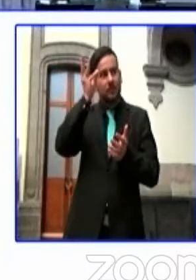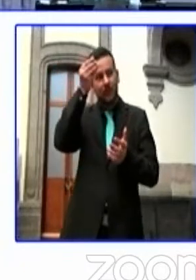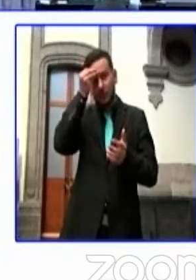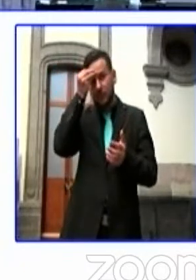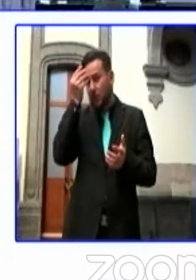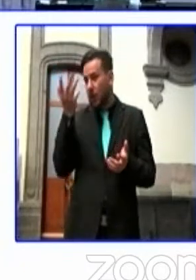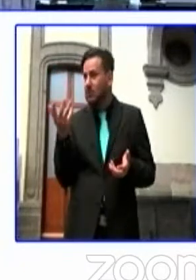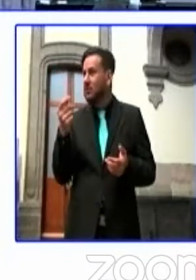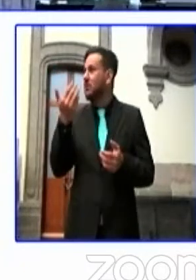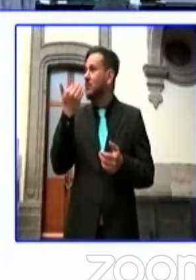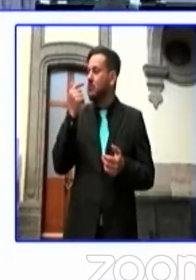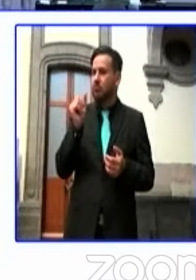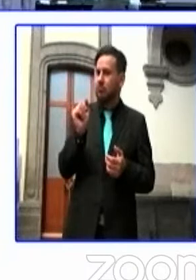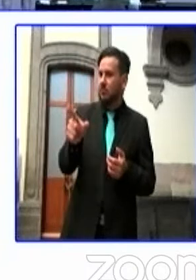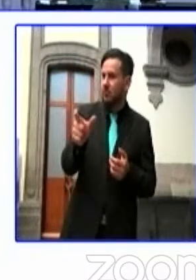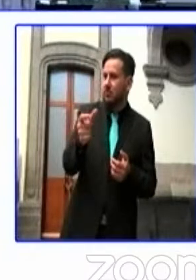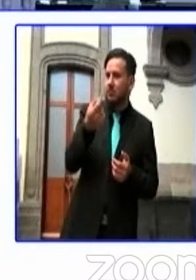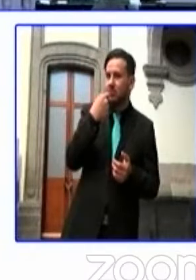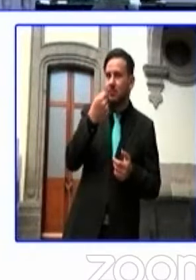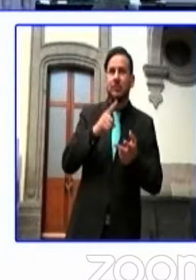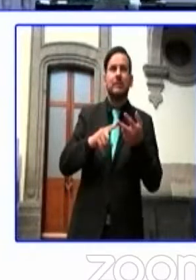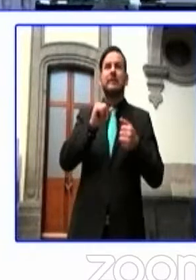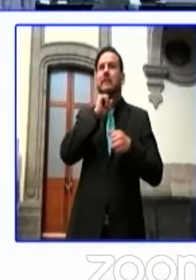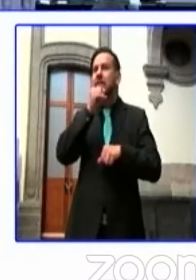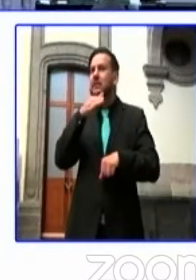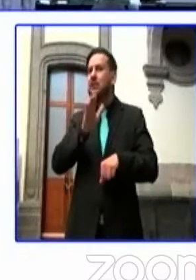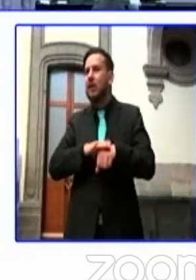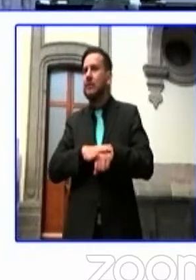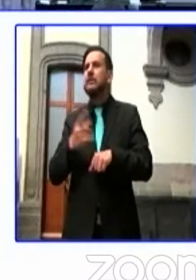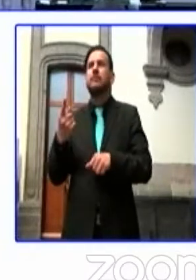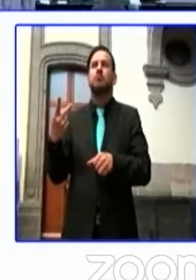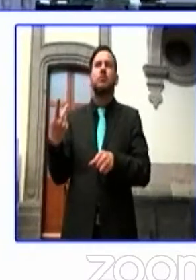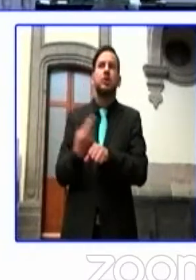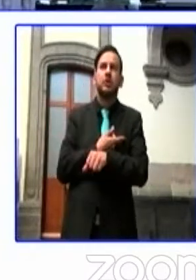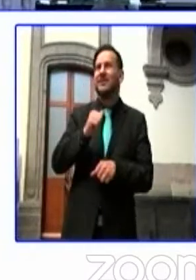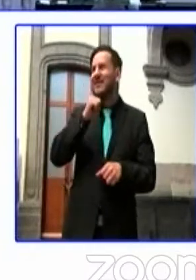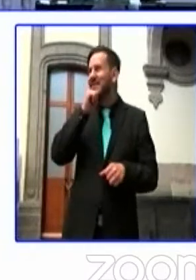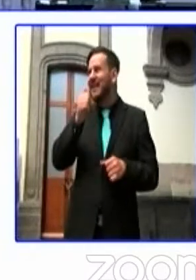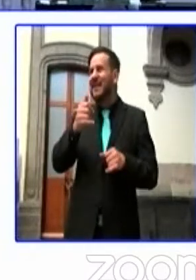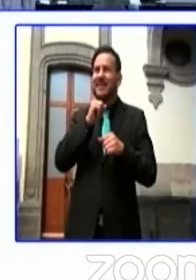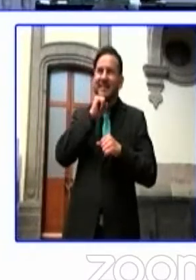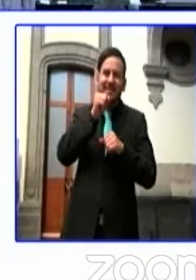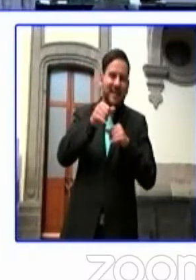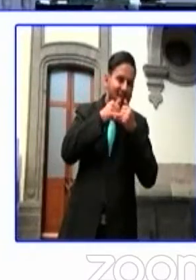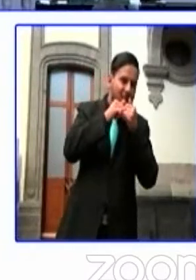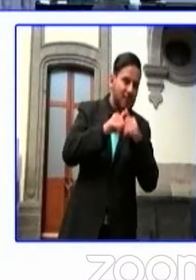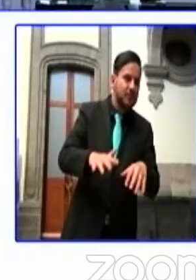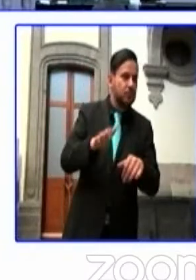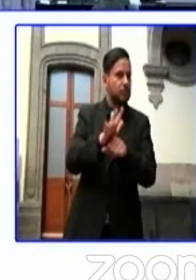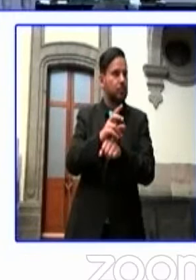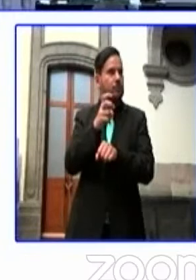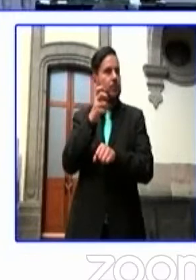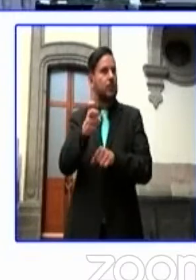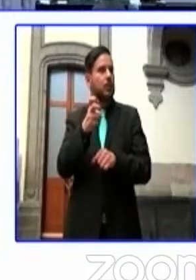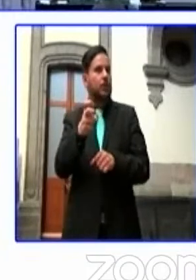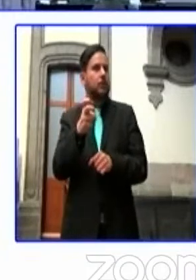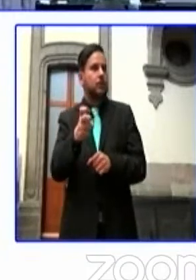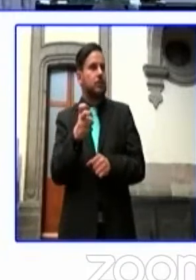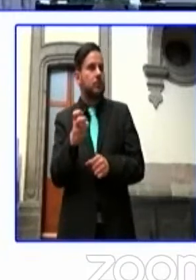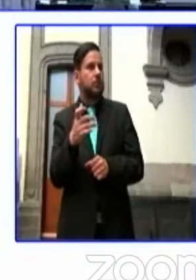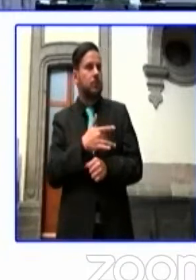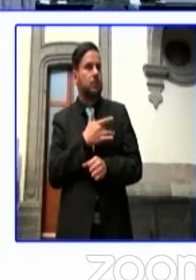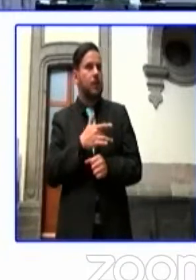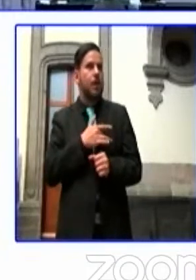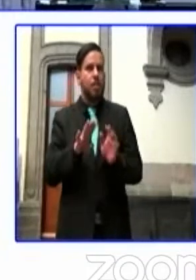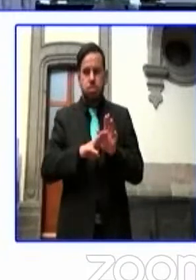medicación, sin avisarles qué estaba pasando, sin información. Por eso hubo esas tasas altas de muerte